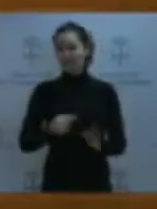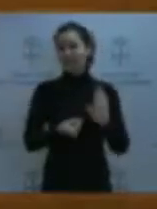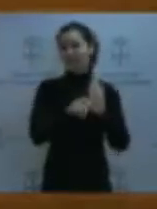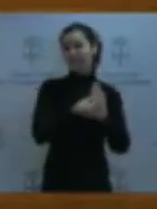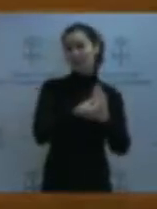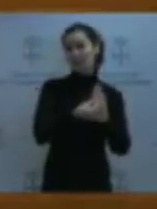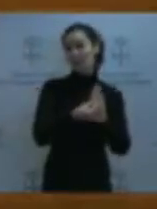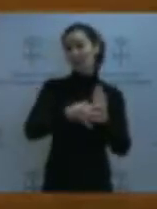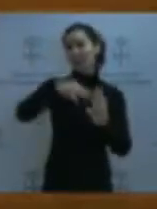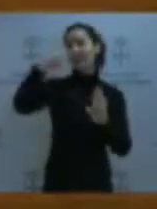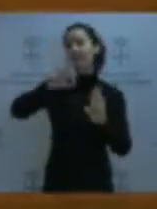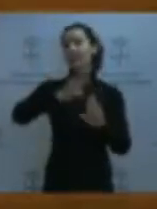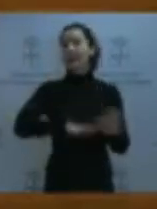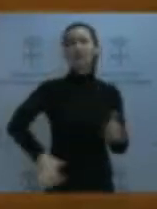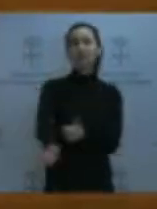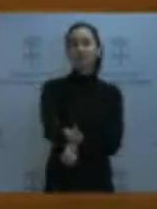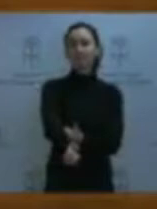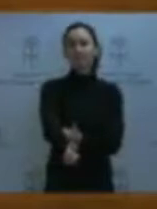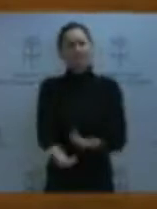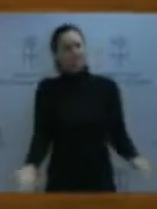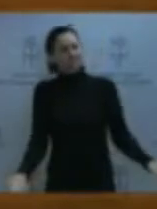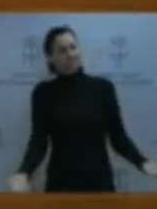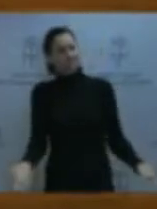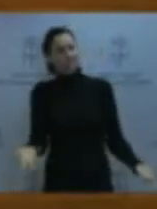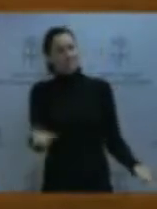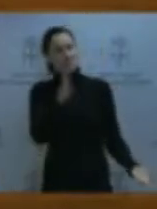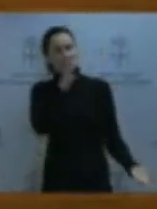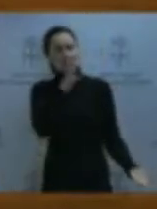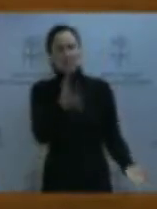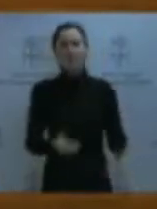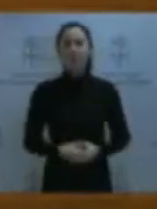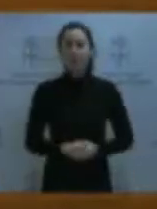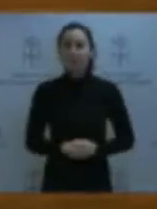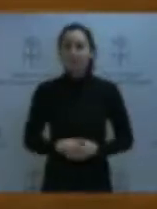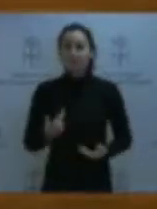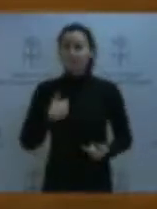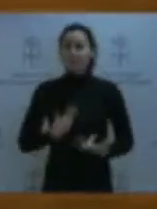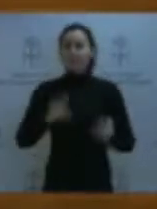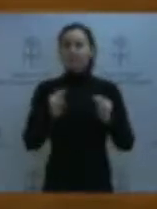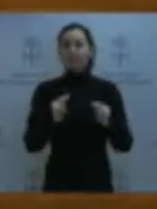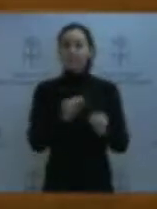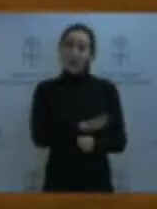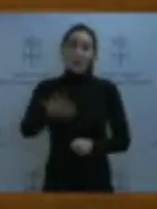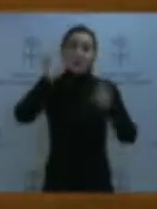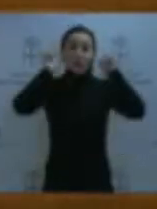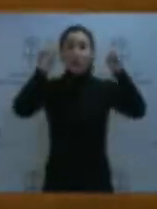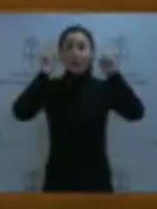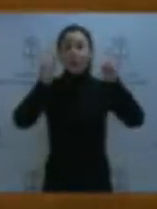pongamos sobre la mesa. Voy terminando con el capítulo de educación, que yo creo que es el